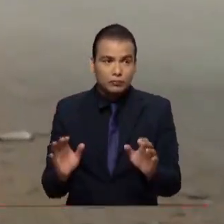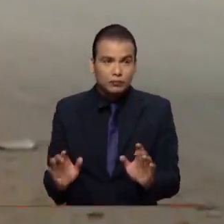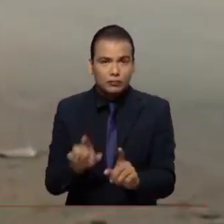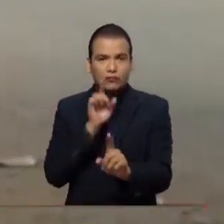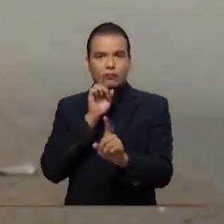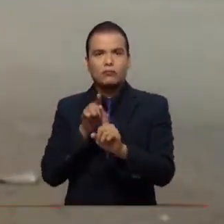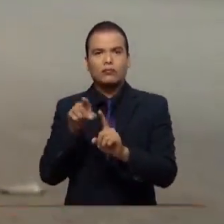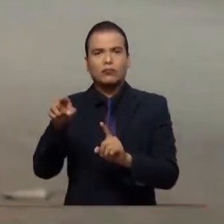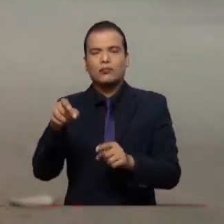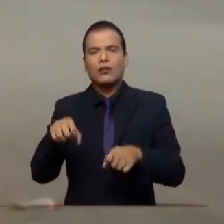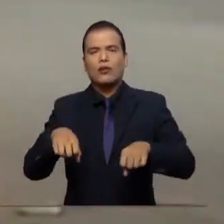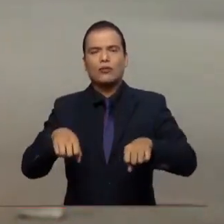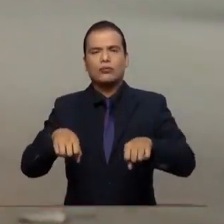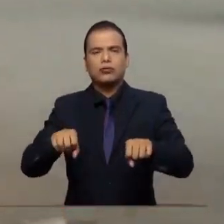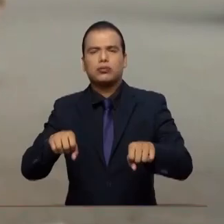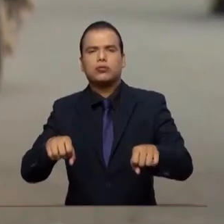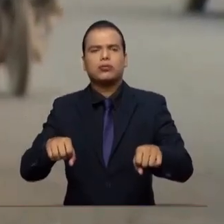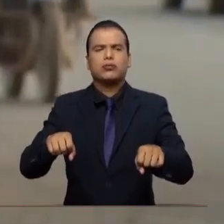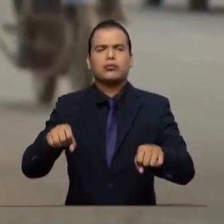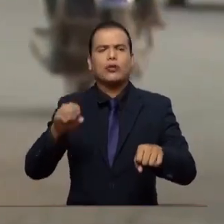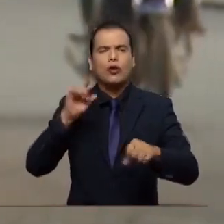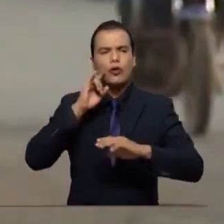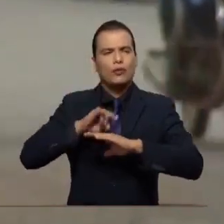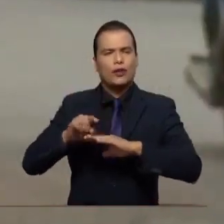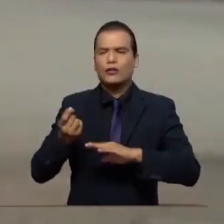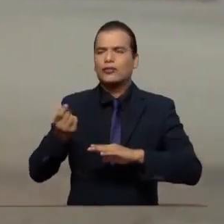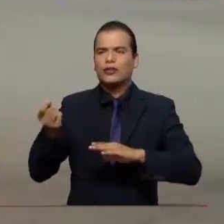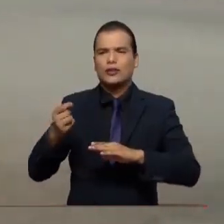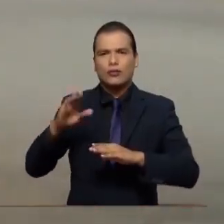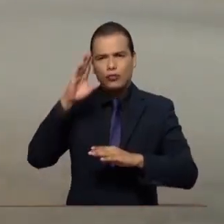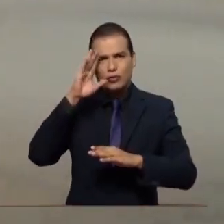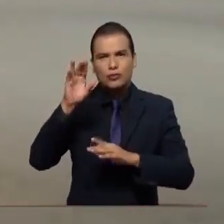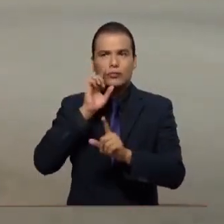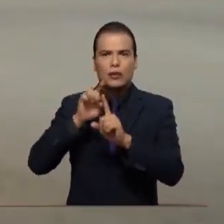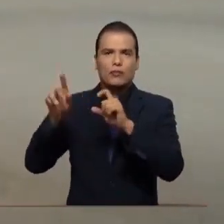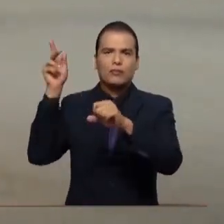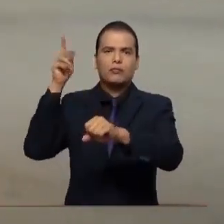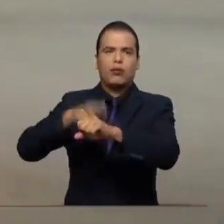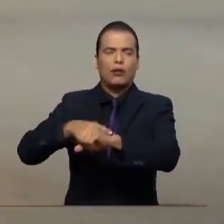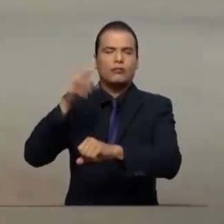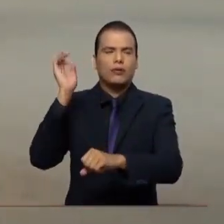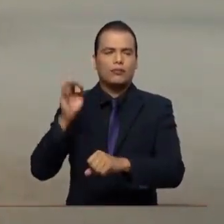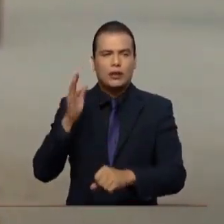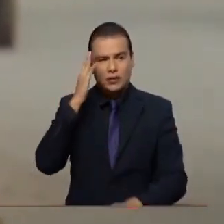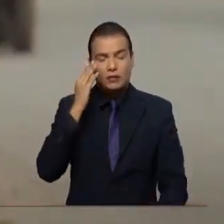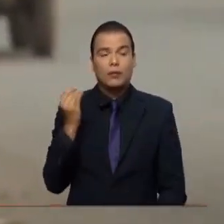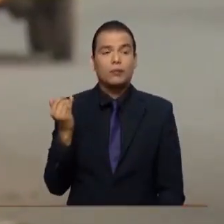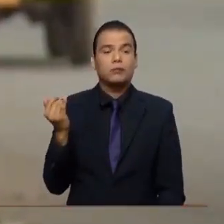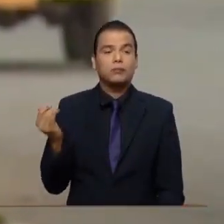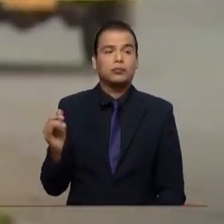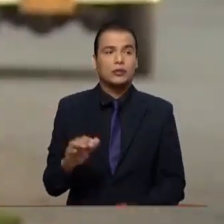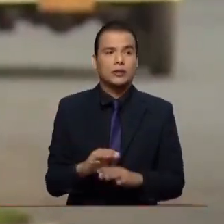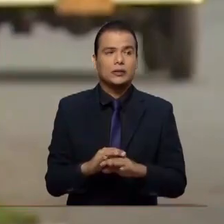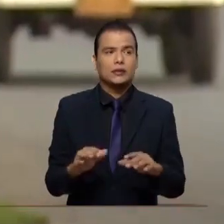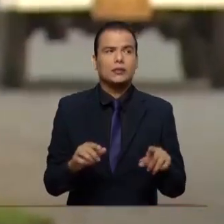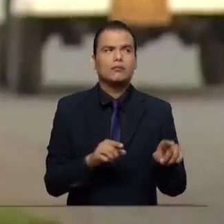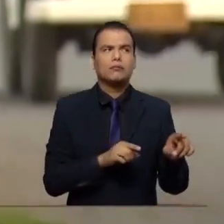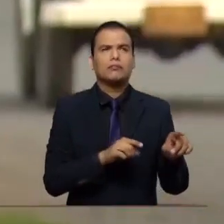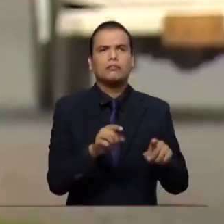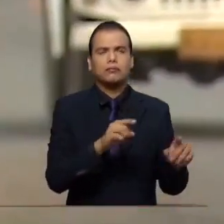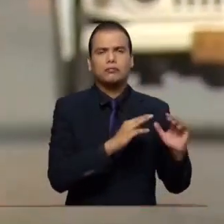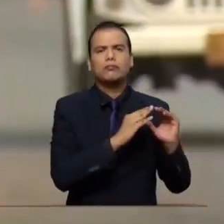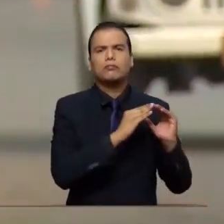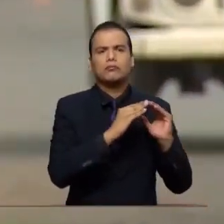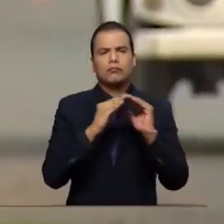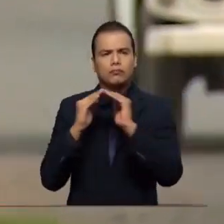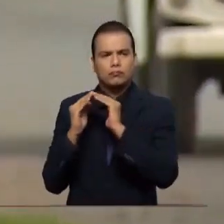dirigido contra una patrulla de la policía que constantemente hace patrullaje por este sector que es muy concurrido. Por aquí ya hay